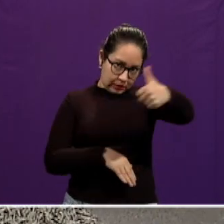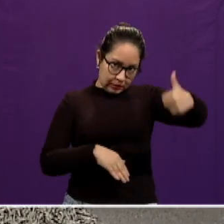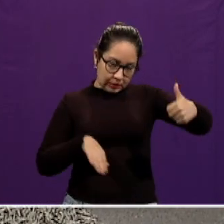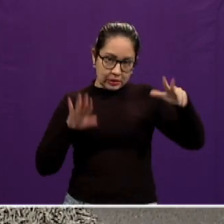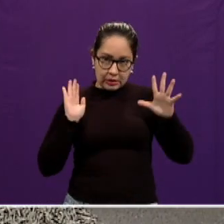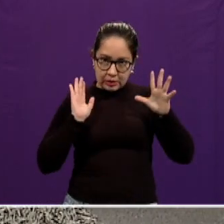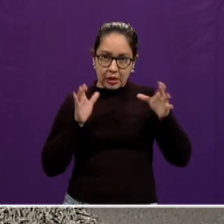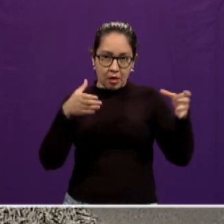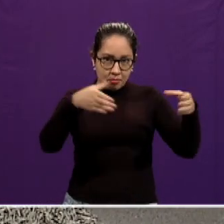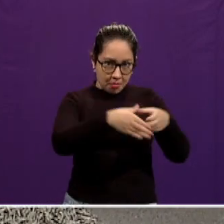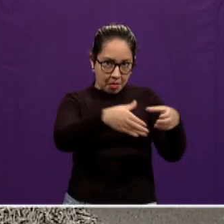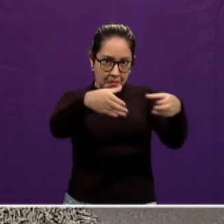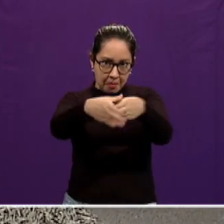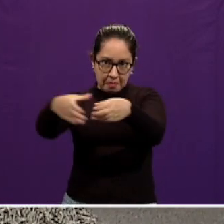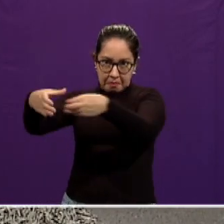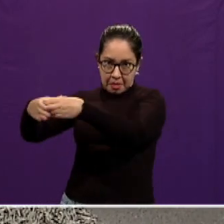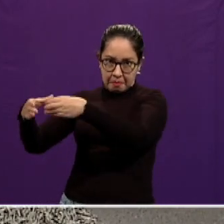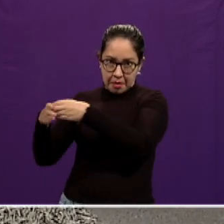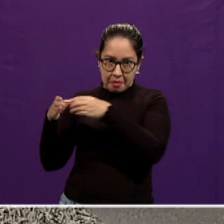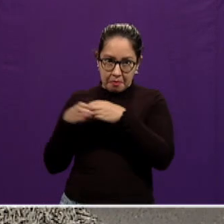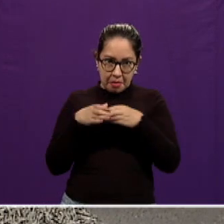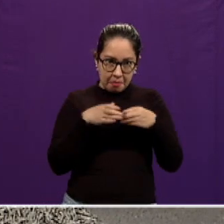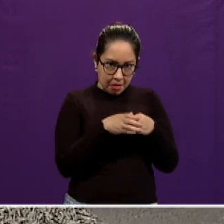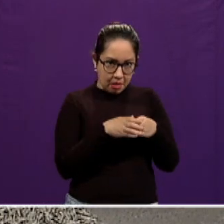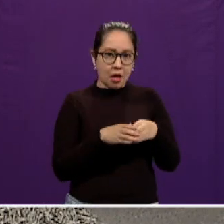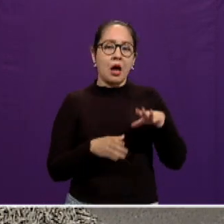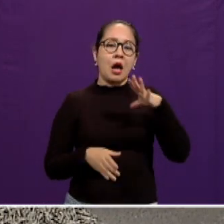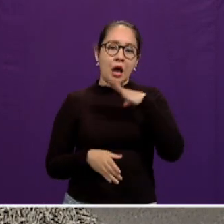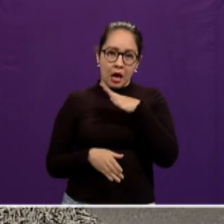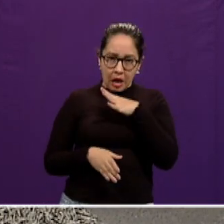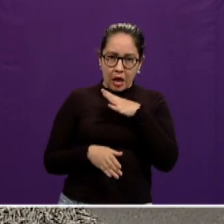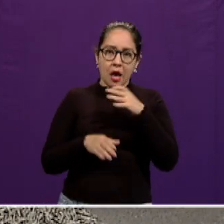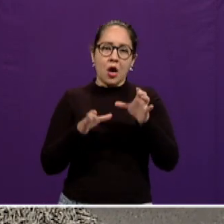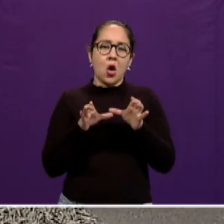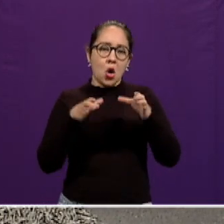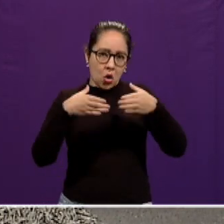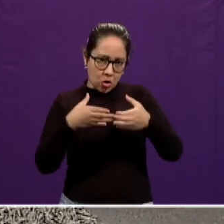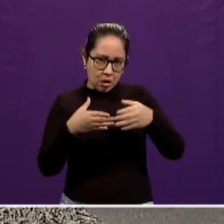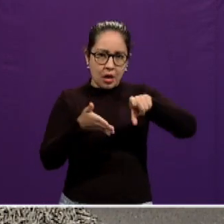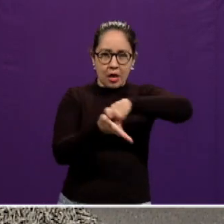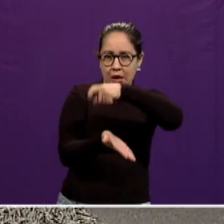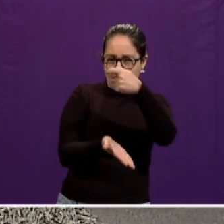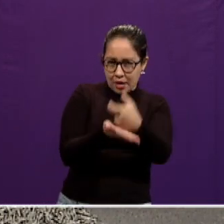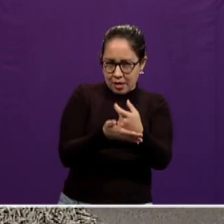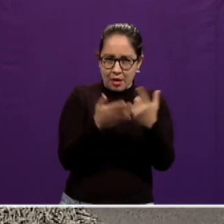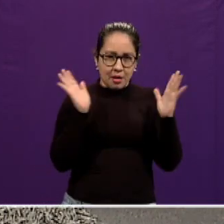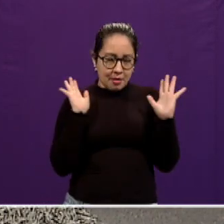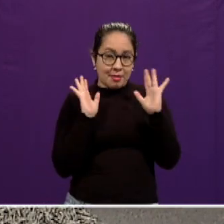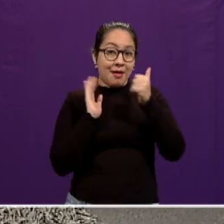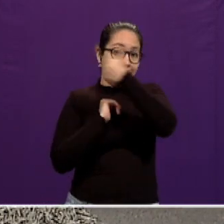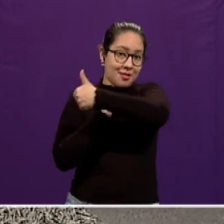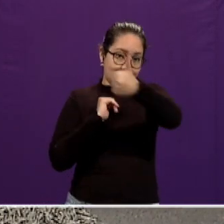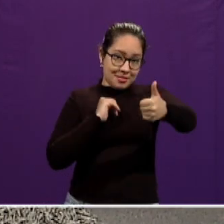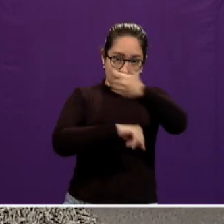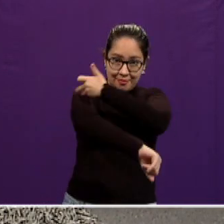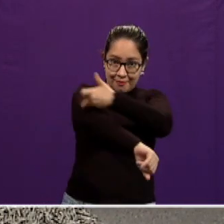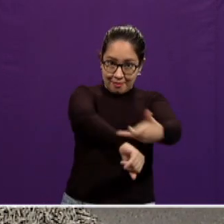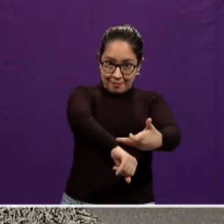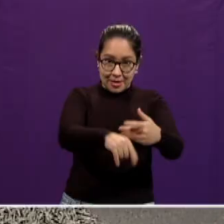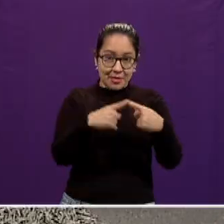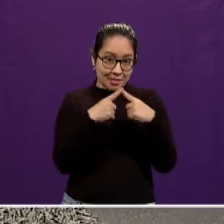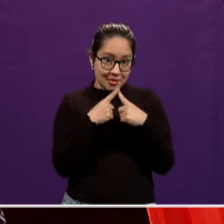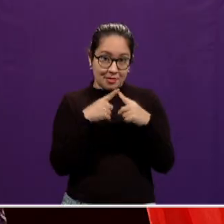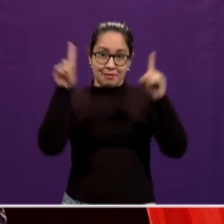entorno, es un sistema, independientemente del sistema del país, de la comunidad, de Jalapa, no sé, ¿no? Cada sistema es diferente, entonces